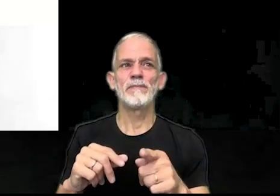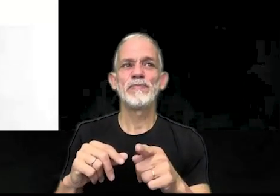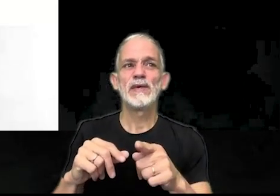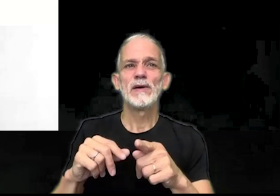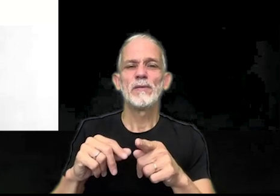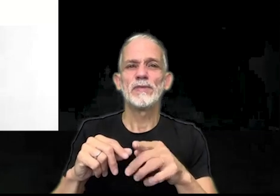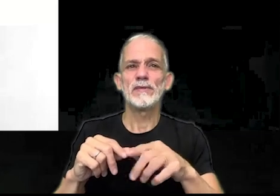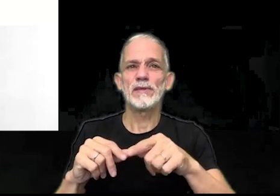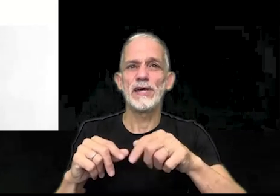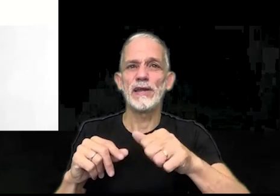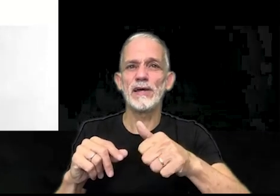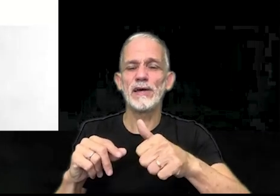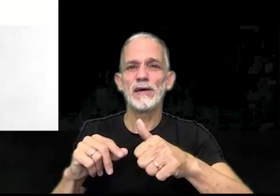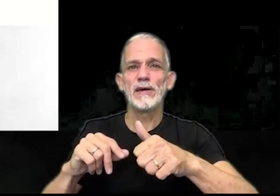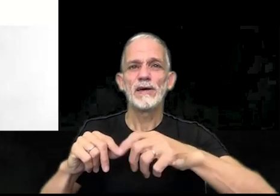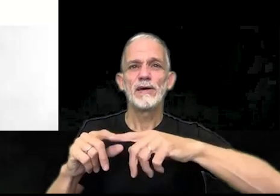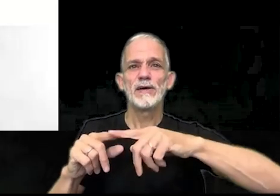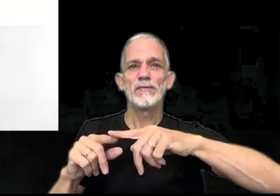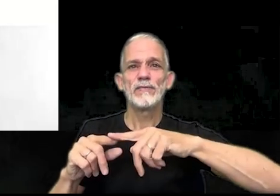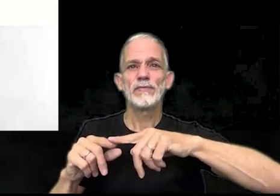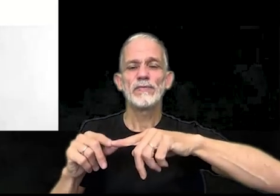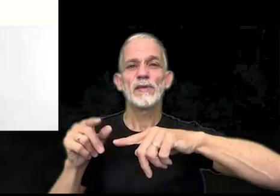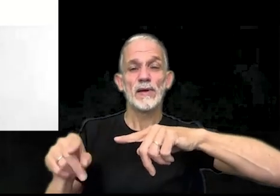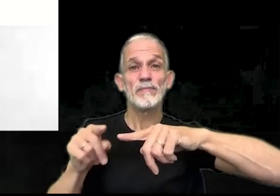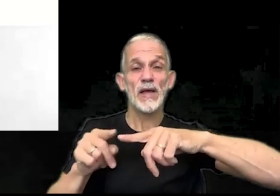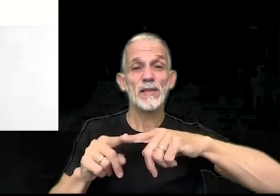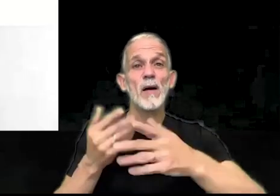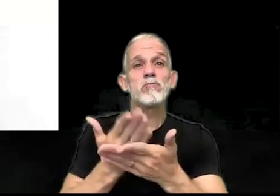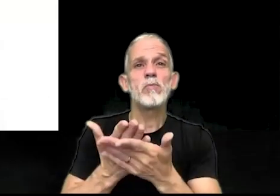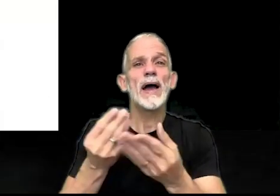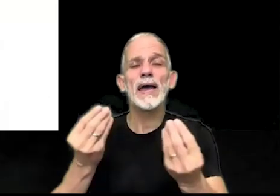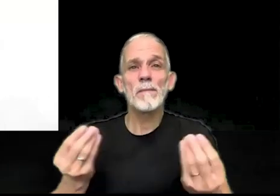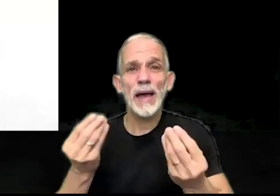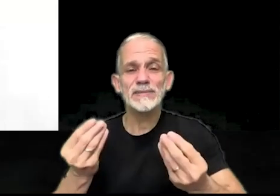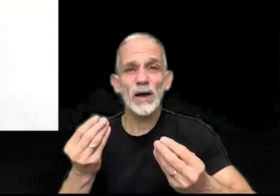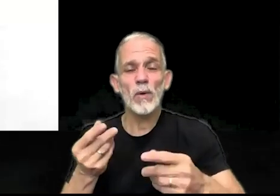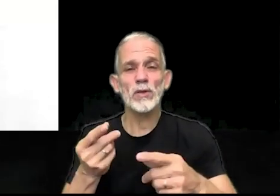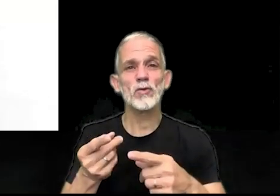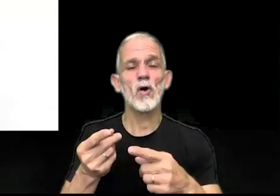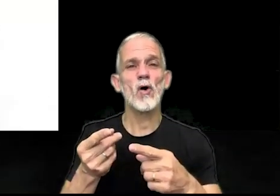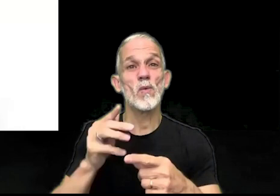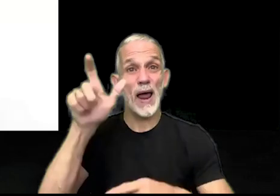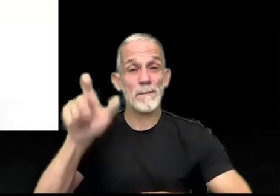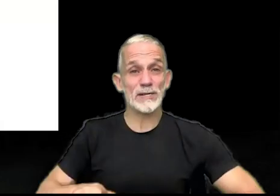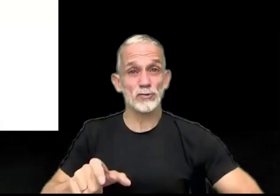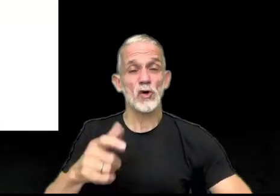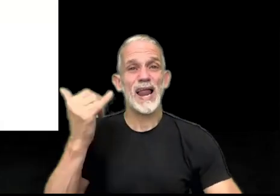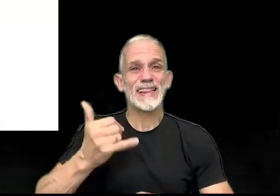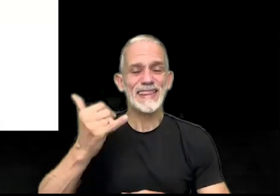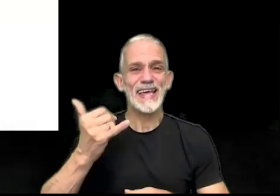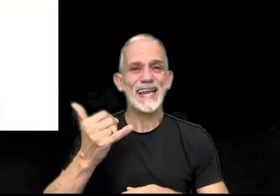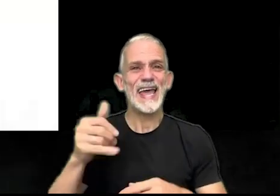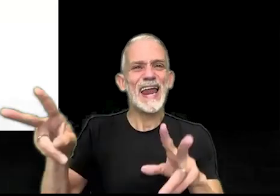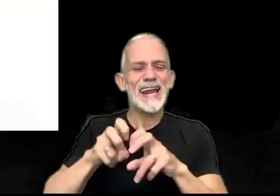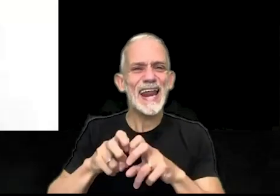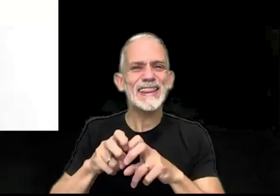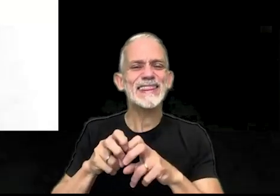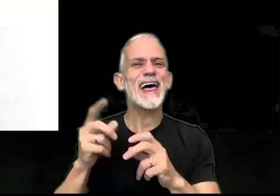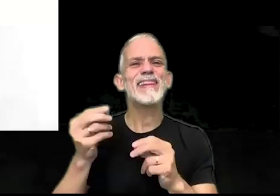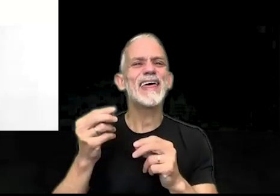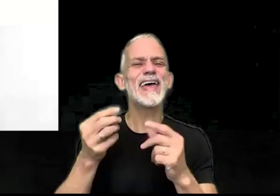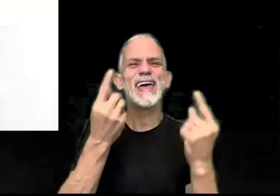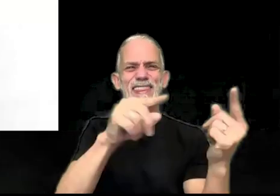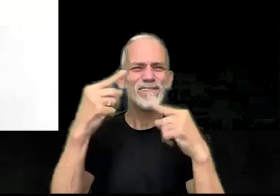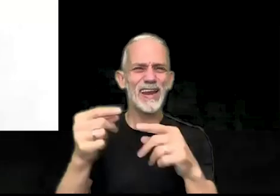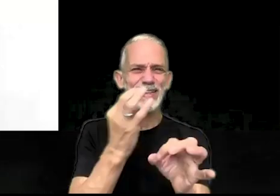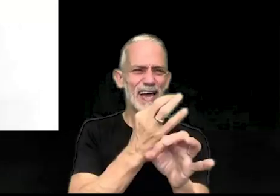Otra cuestión que se plantea: ¿qué pasa cuando una persona tiene rentas de